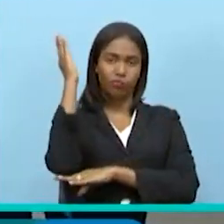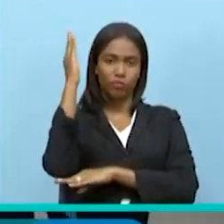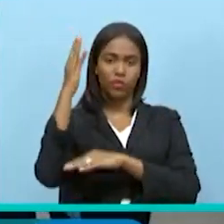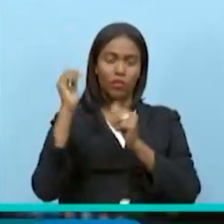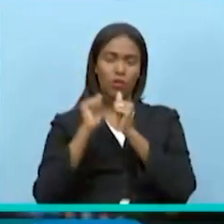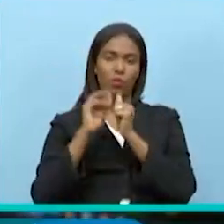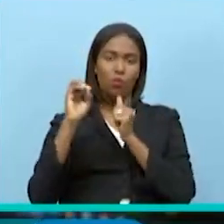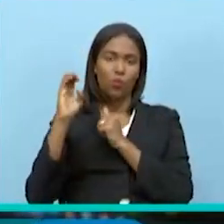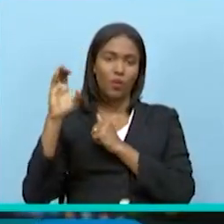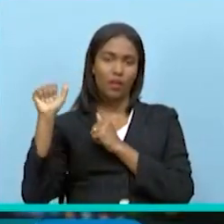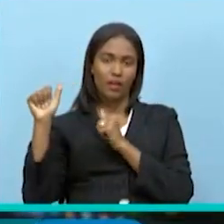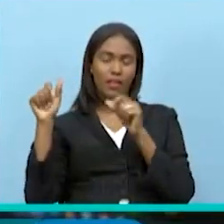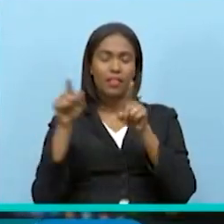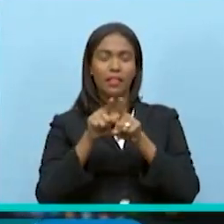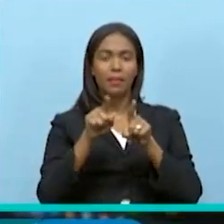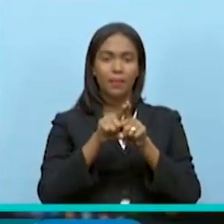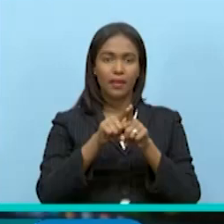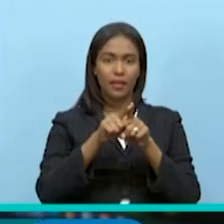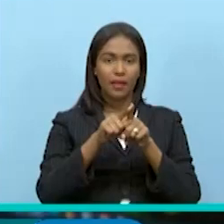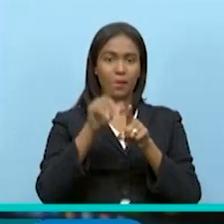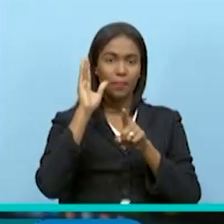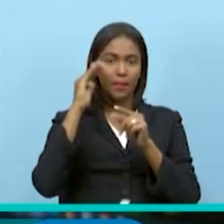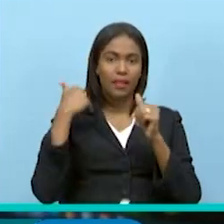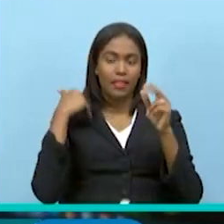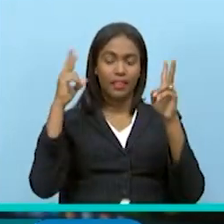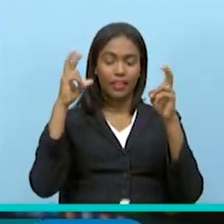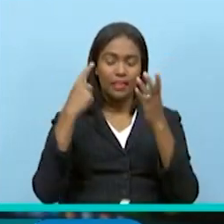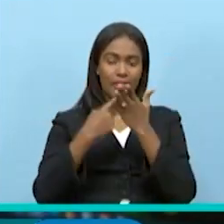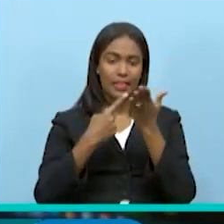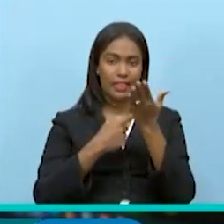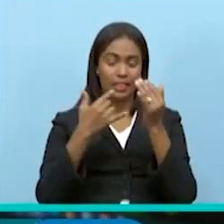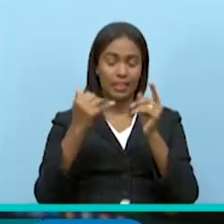la OEA, como también de seguro que tocará el tema de esta